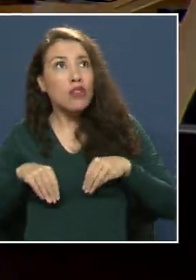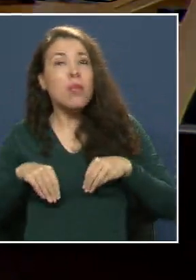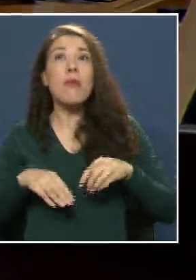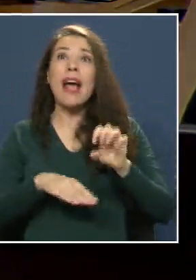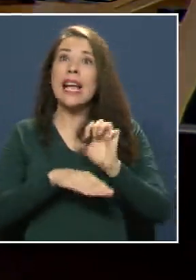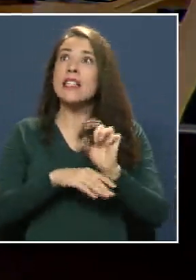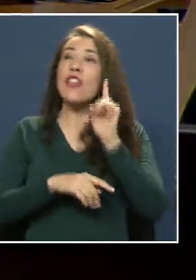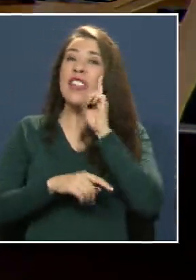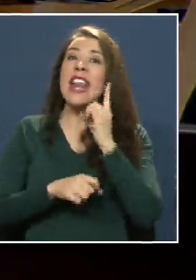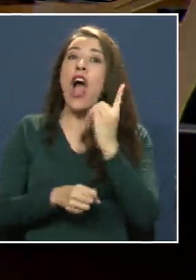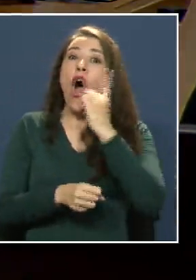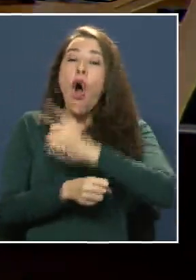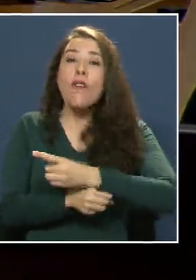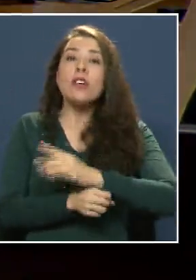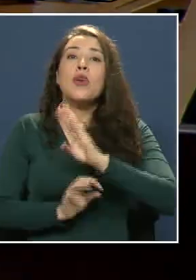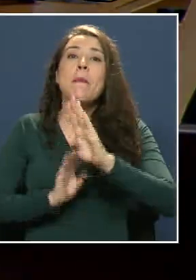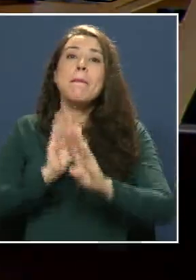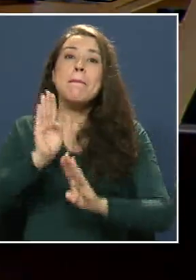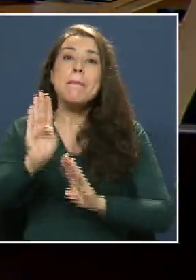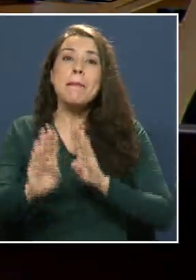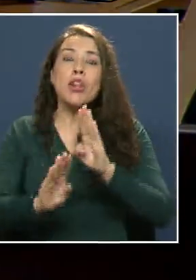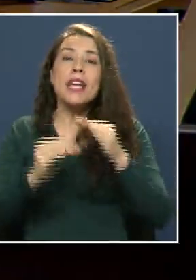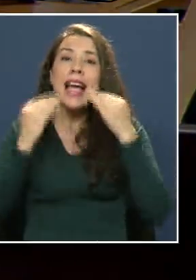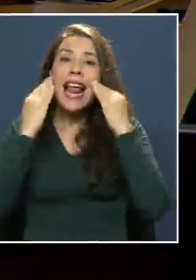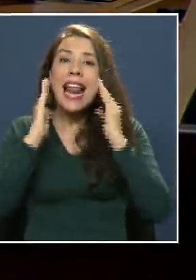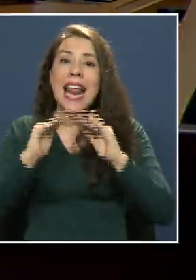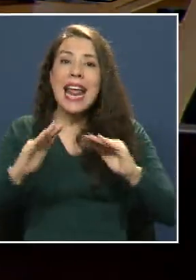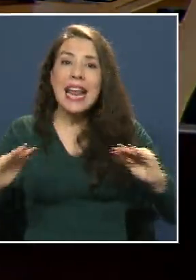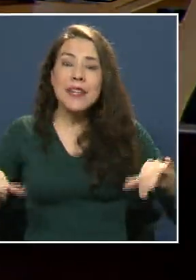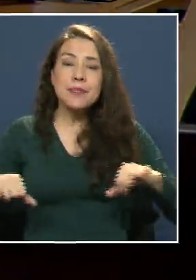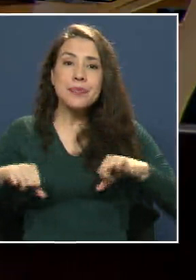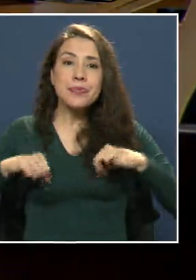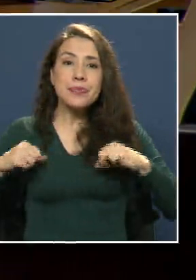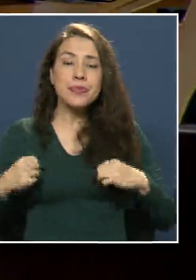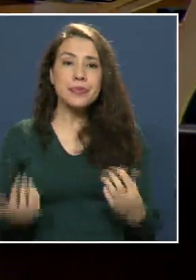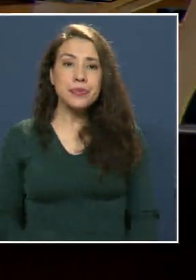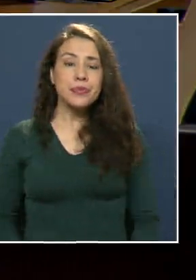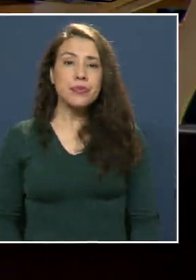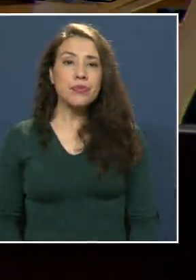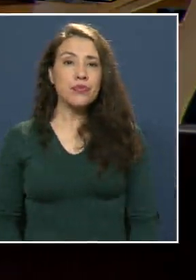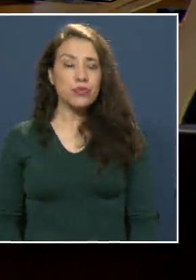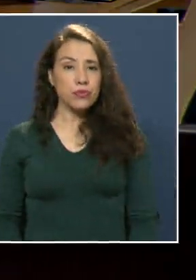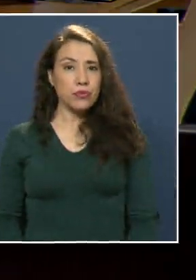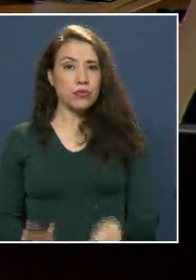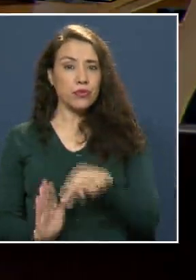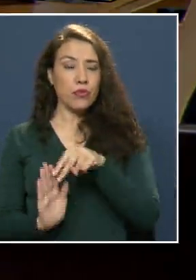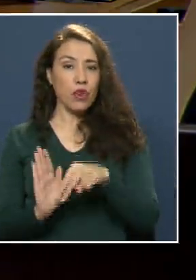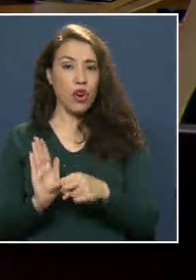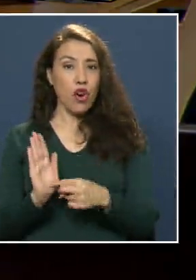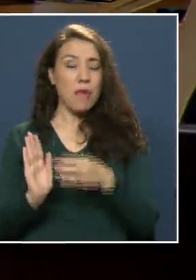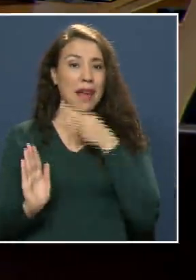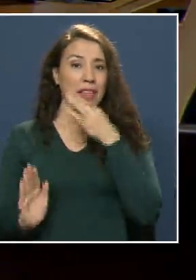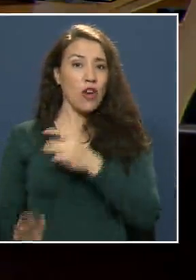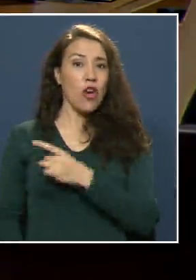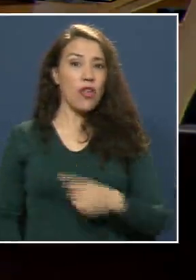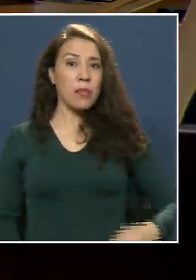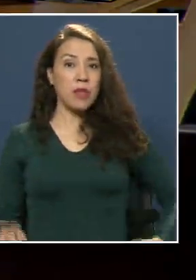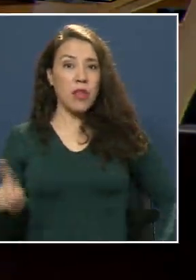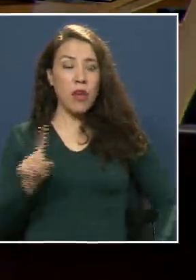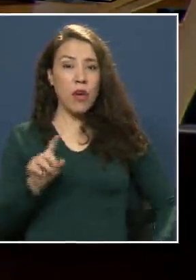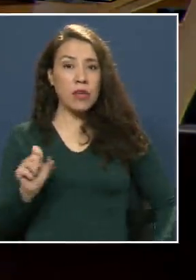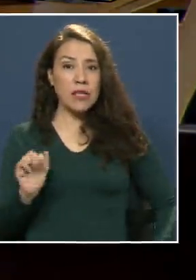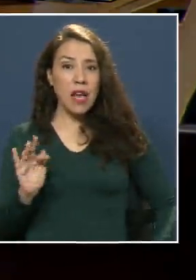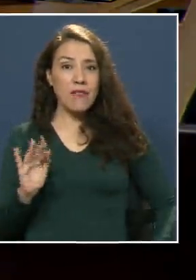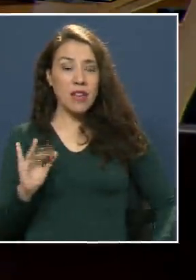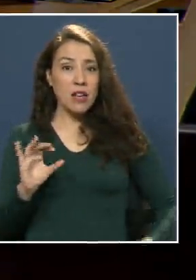Estado de proteger a nuestros niños, niñas y adolescentes. Por eso que la norma planteada por el diputado Zaffirio es totalmente